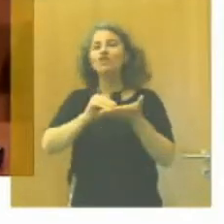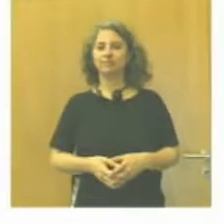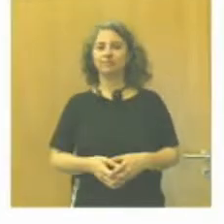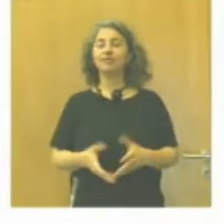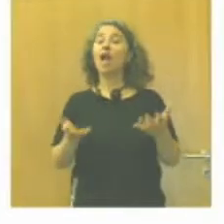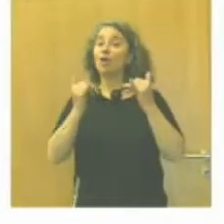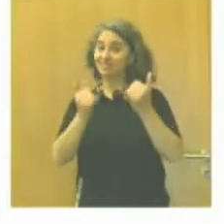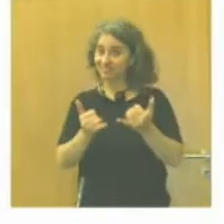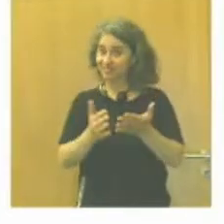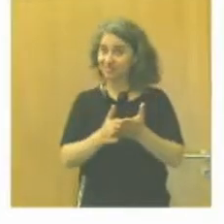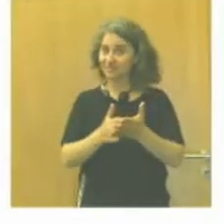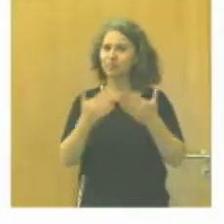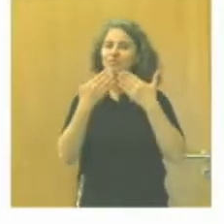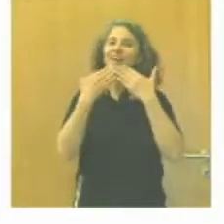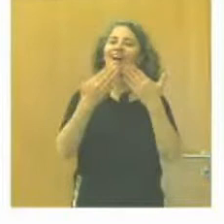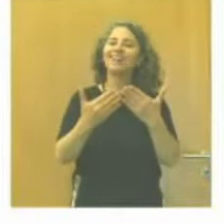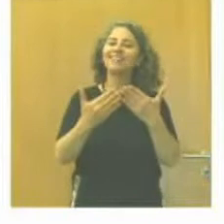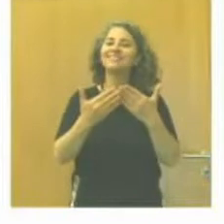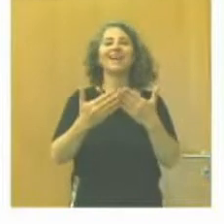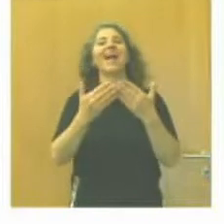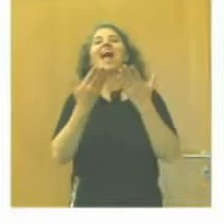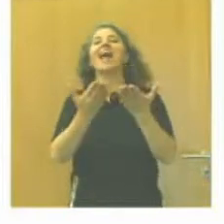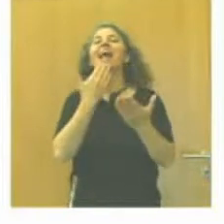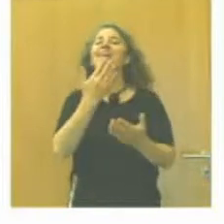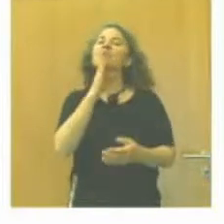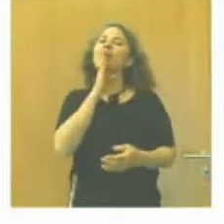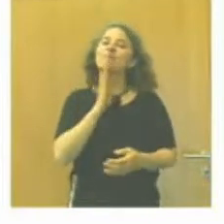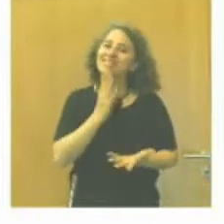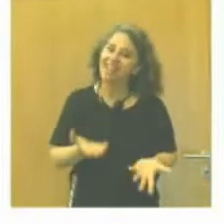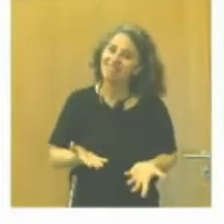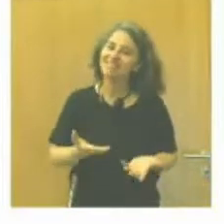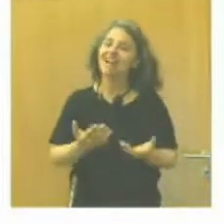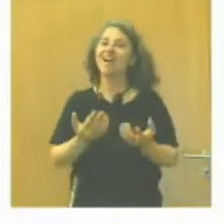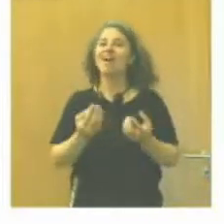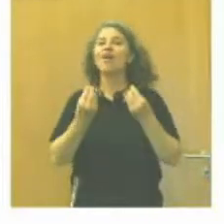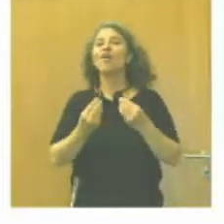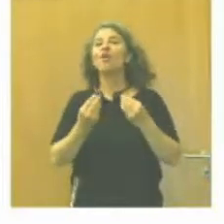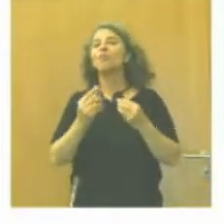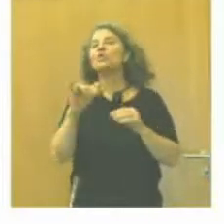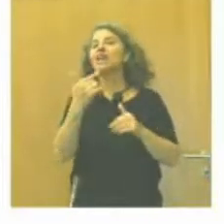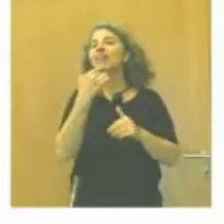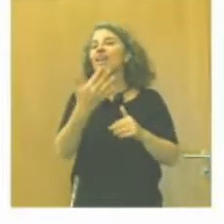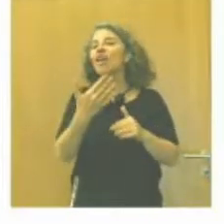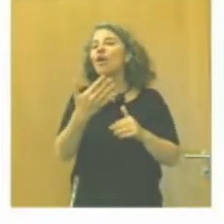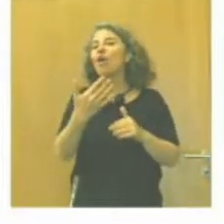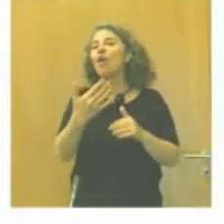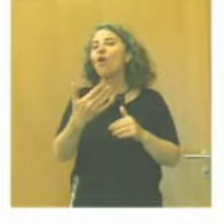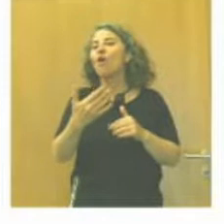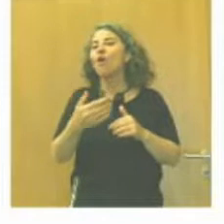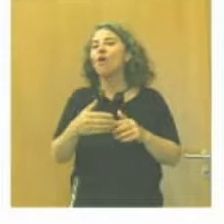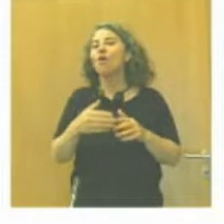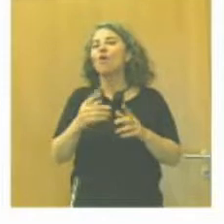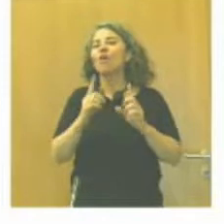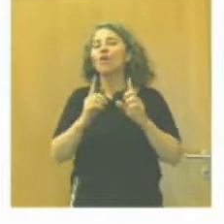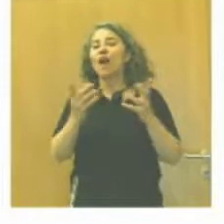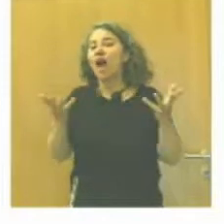Caribe. Muchas gracias y gracias por la paciencia. Como ha mencionado el colega de OPS,